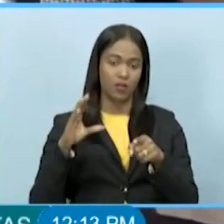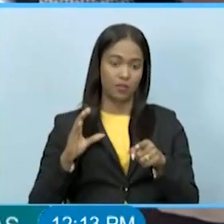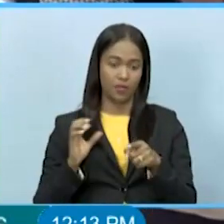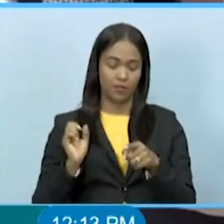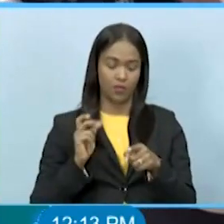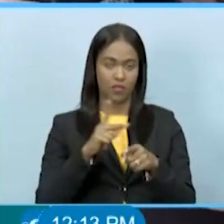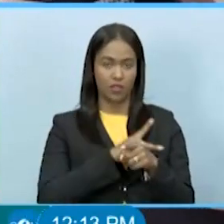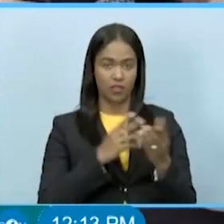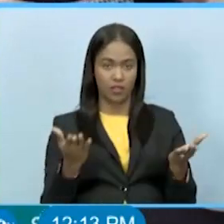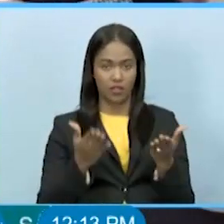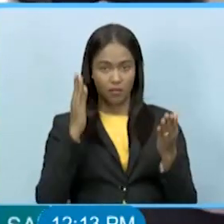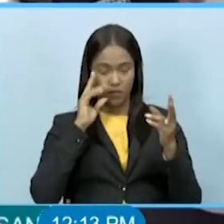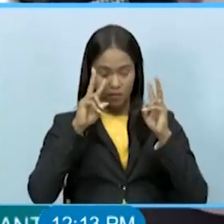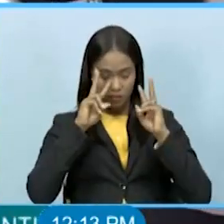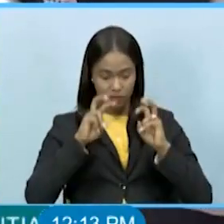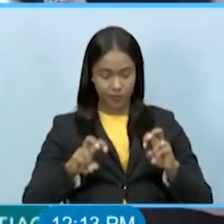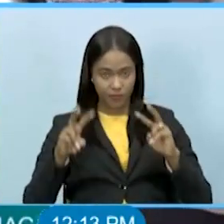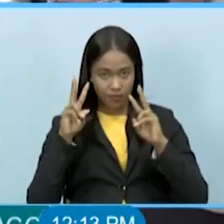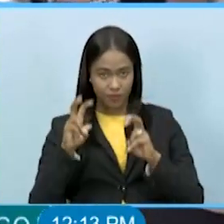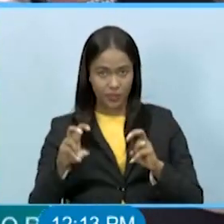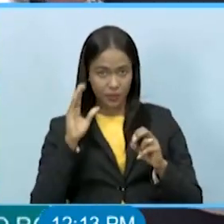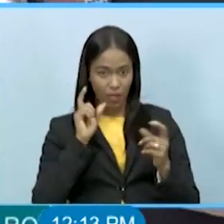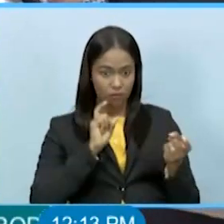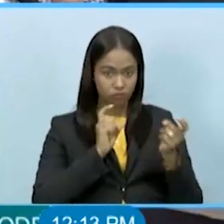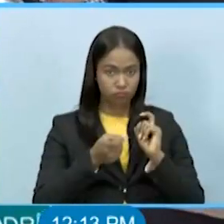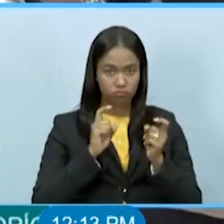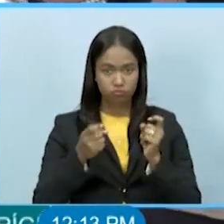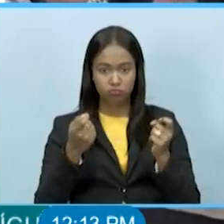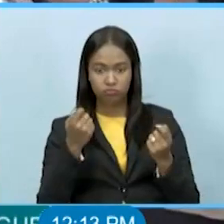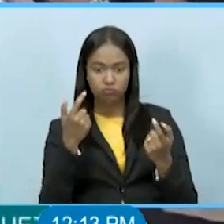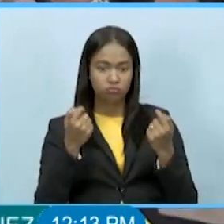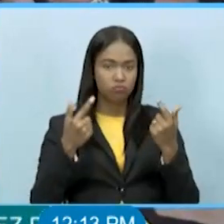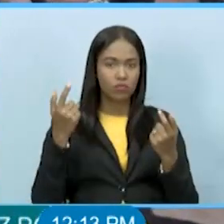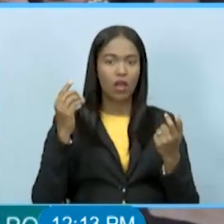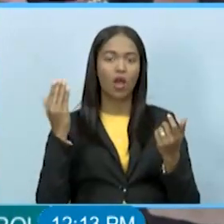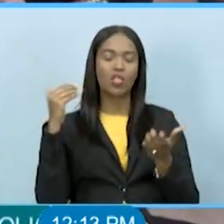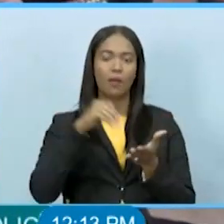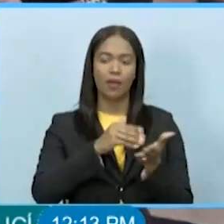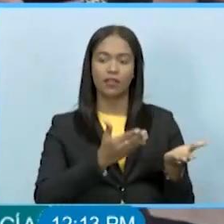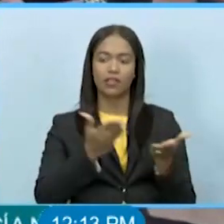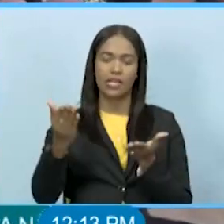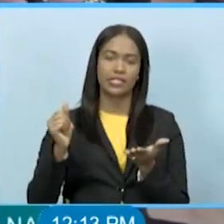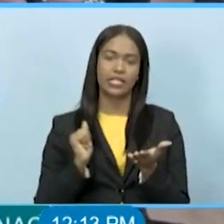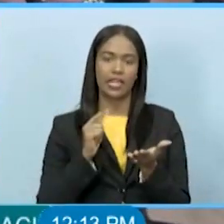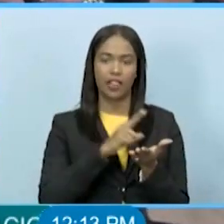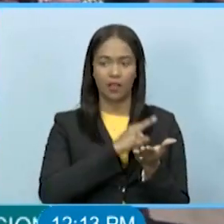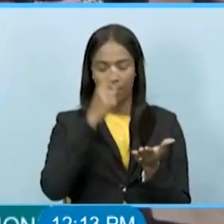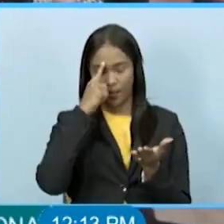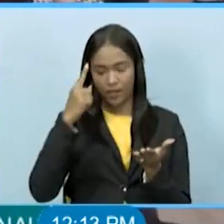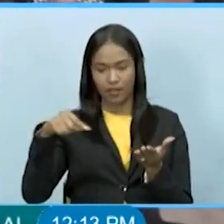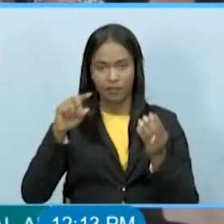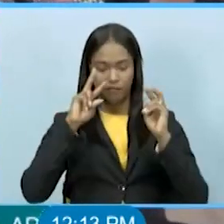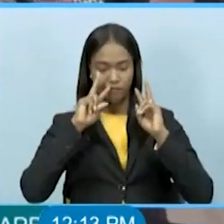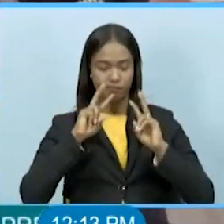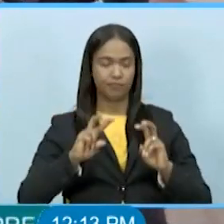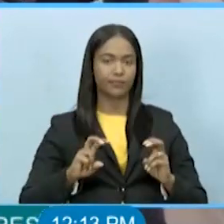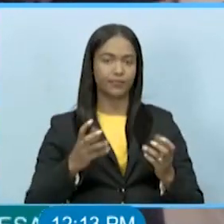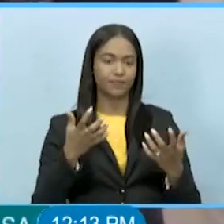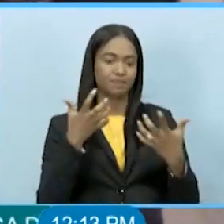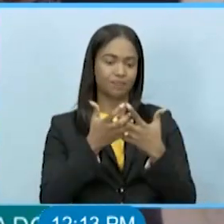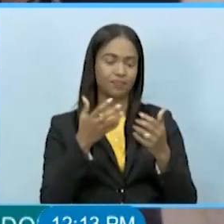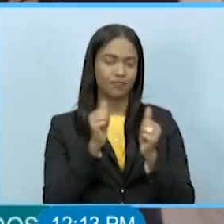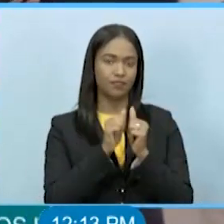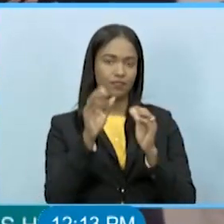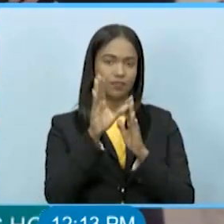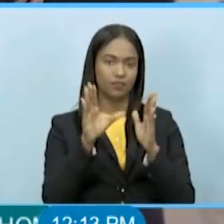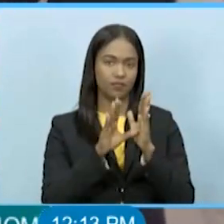estudiar. Aquí sí hay que hacer algunos arreglos, se le pueden hacer y devolver al Senado para que ellos la revisen, que es lo que manda la Constitución cuando se va a aprobar una